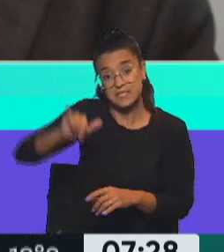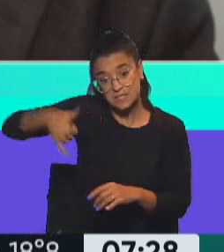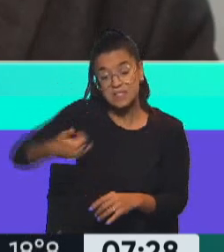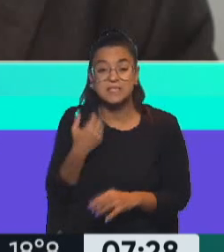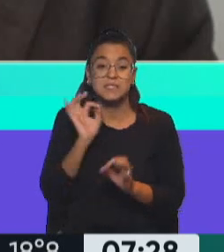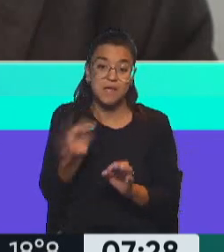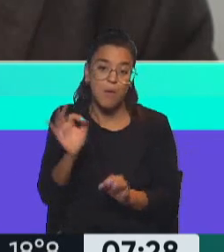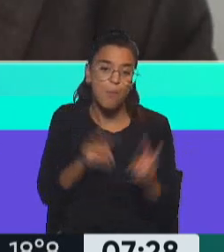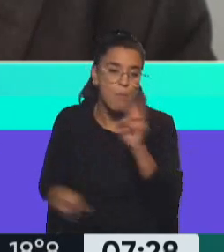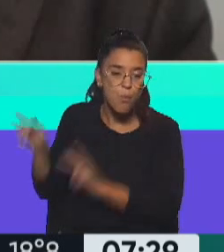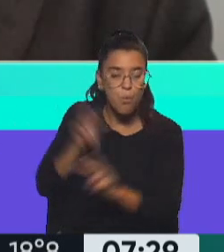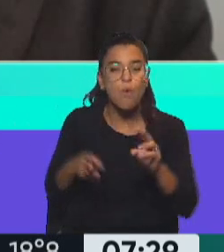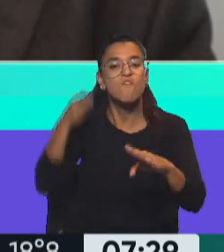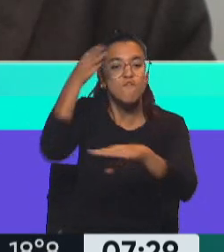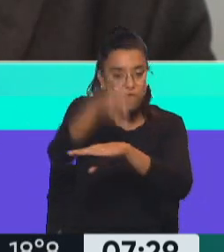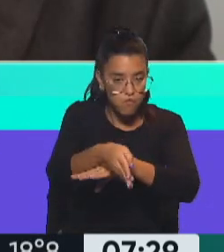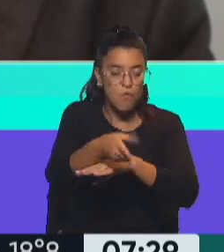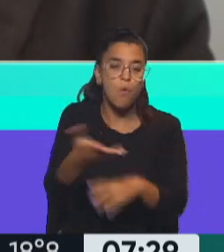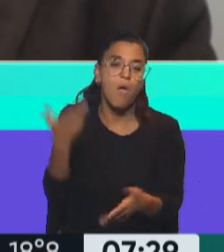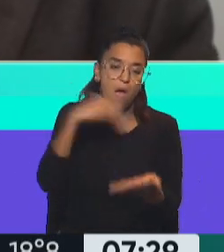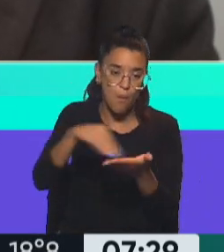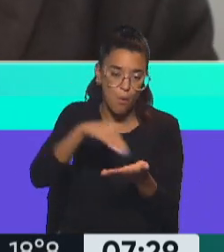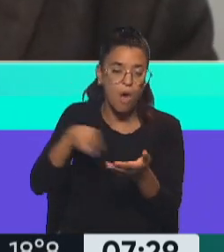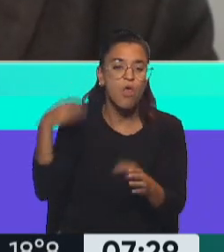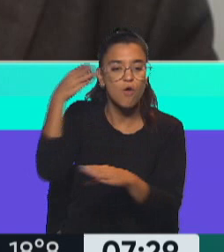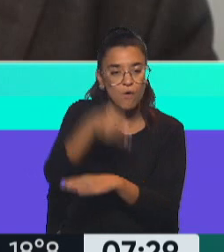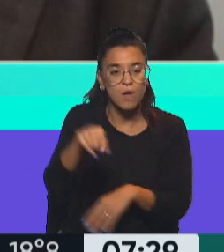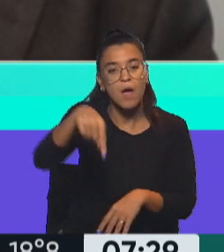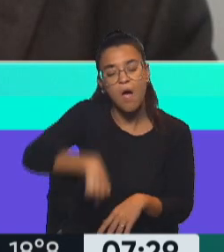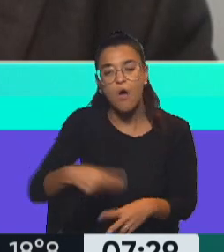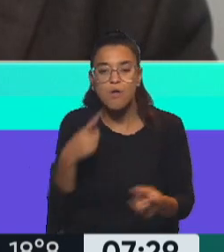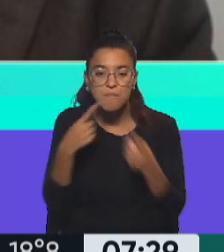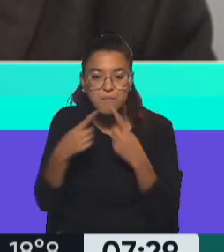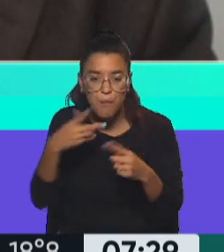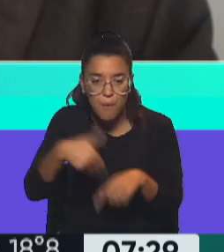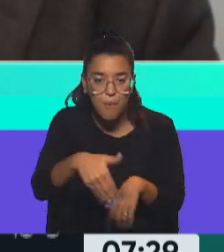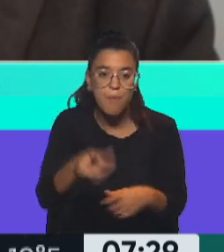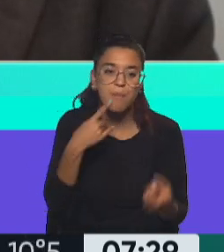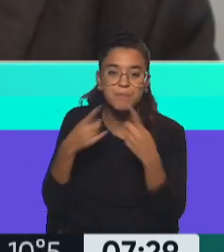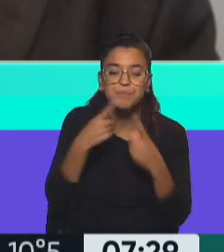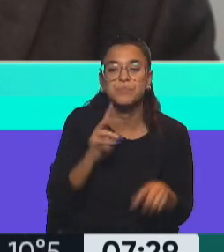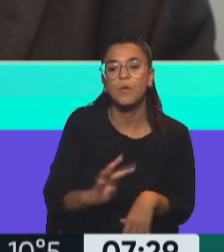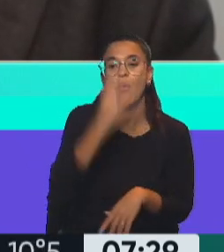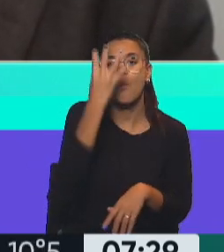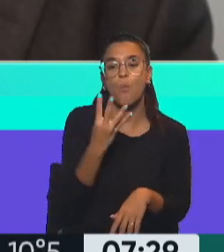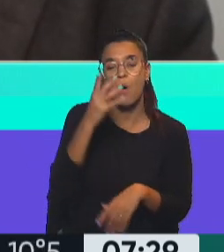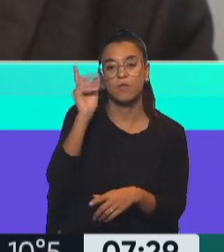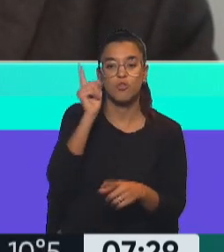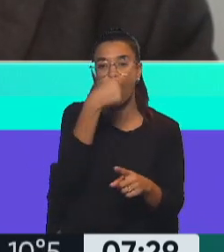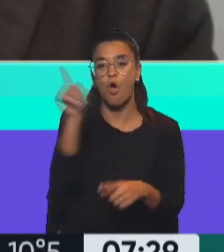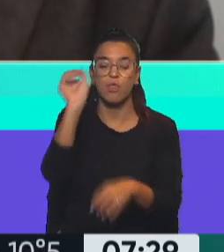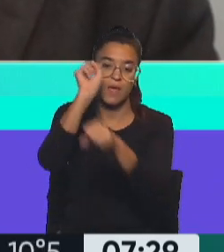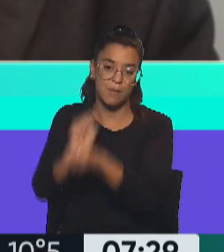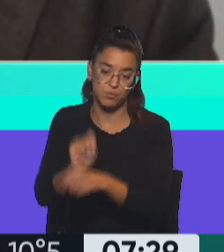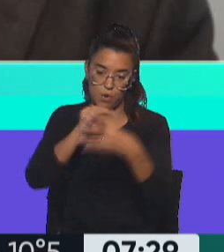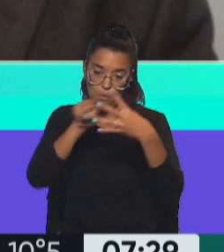sabiendo que la estaban buscando, se presentó a través de sus abogados y va a ser indagada en las próximas horas. Y hay 4 órdenes de captura